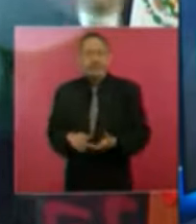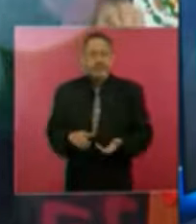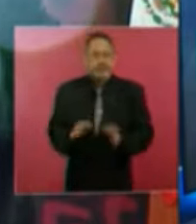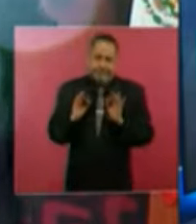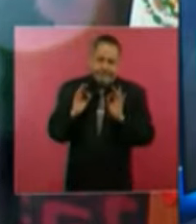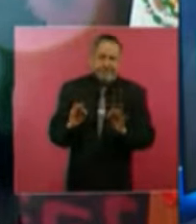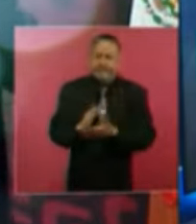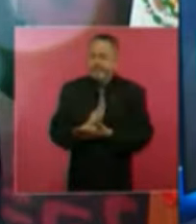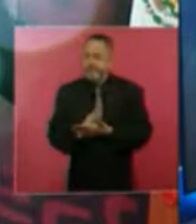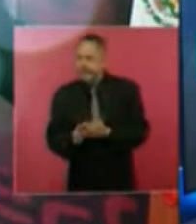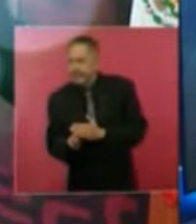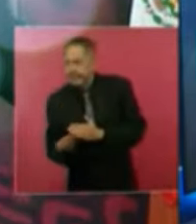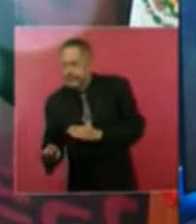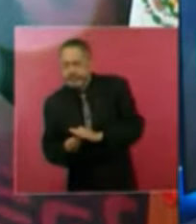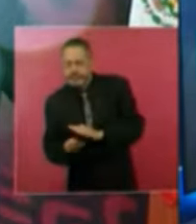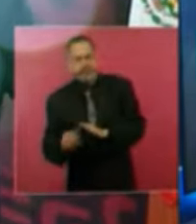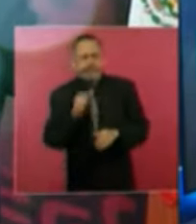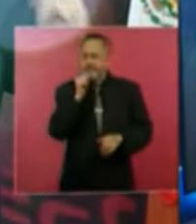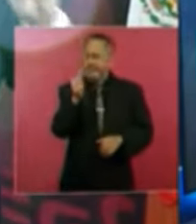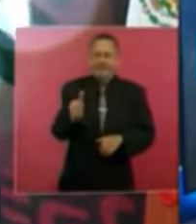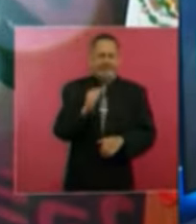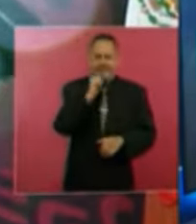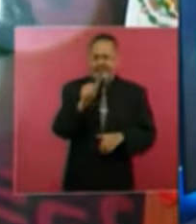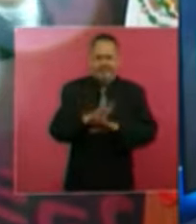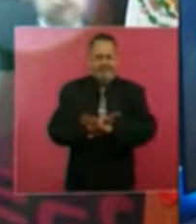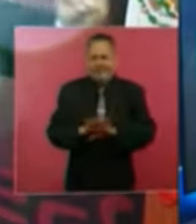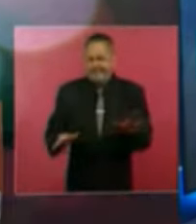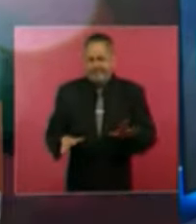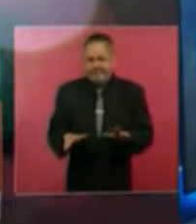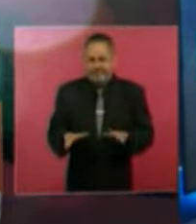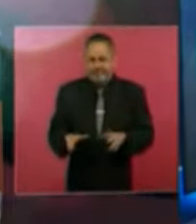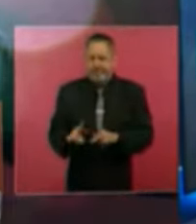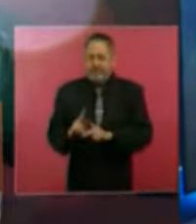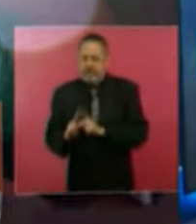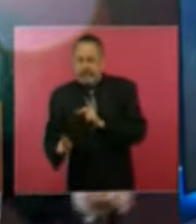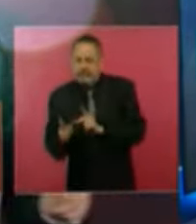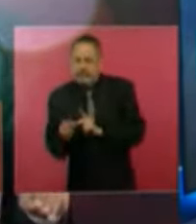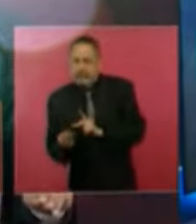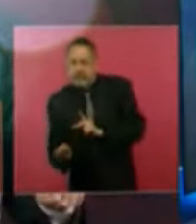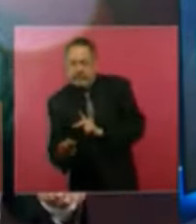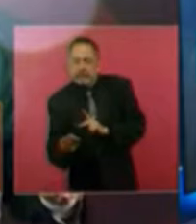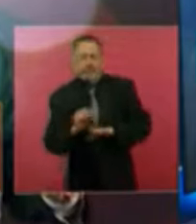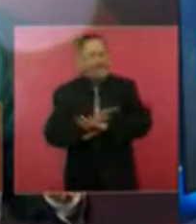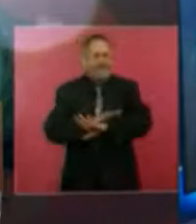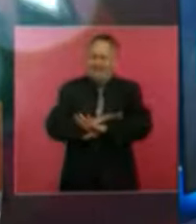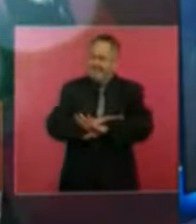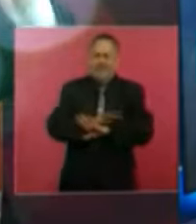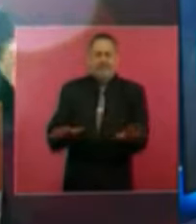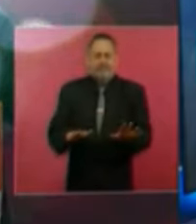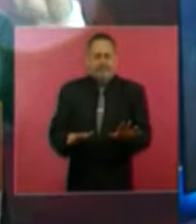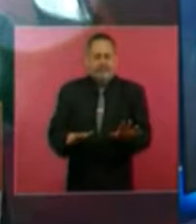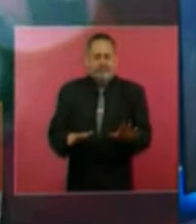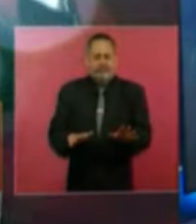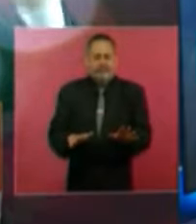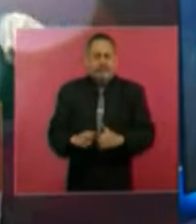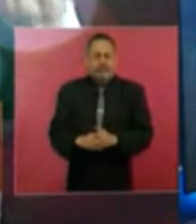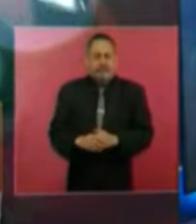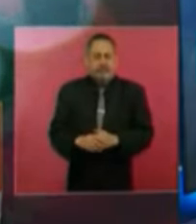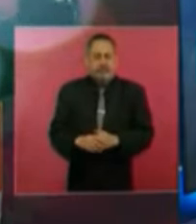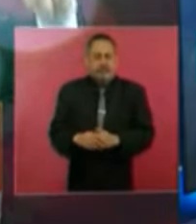hoy aunque a él no le guste reconocer porque hay que recordar que él es el director el presidente de